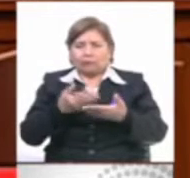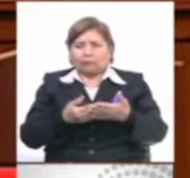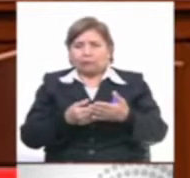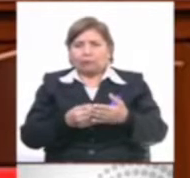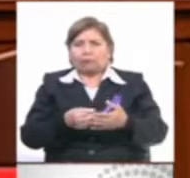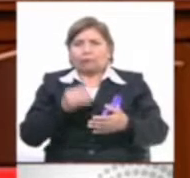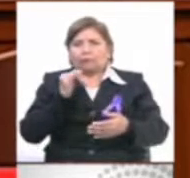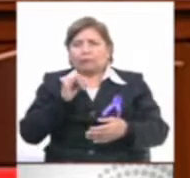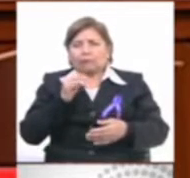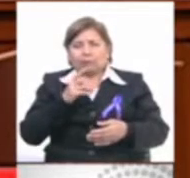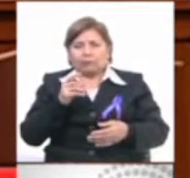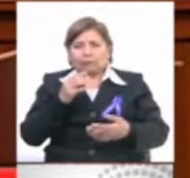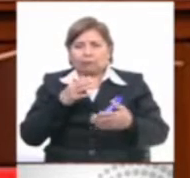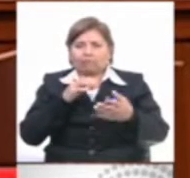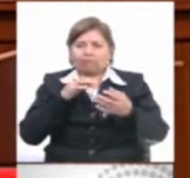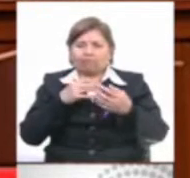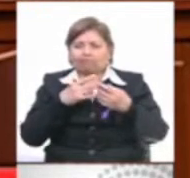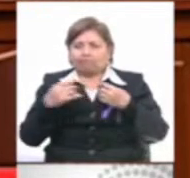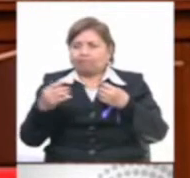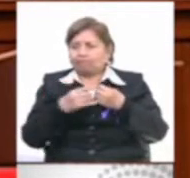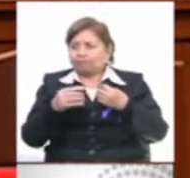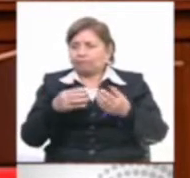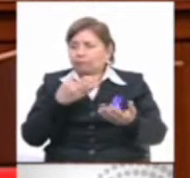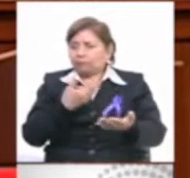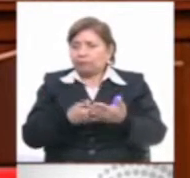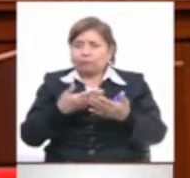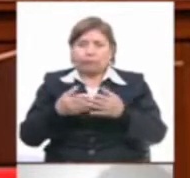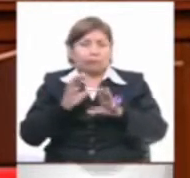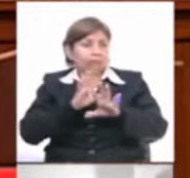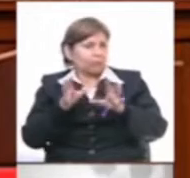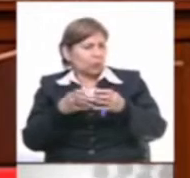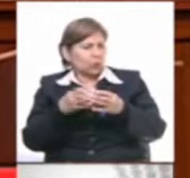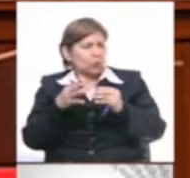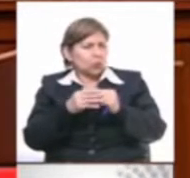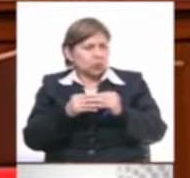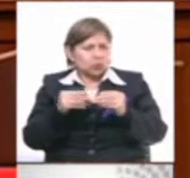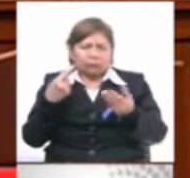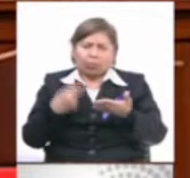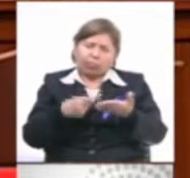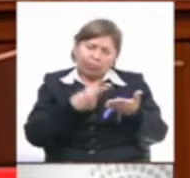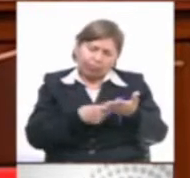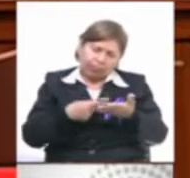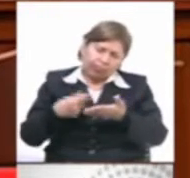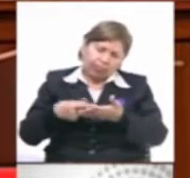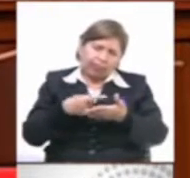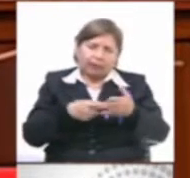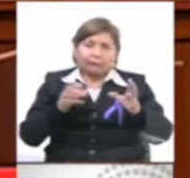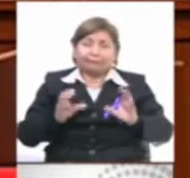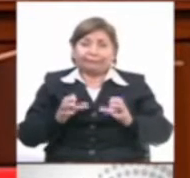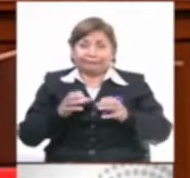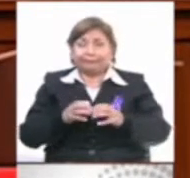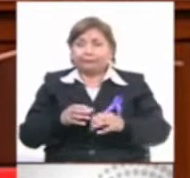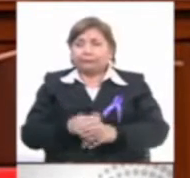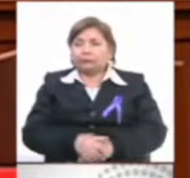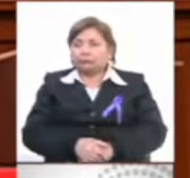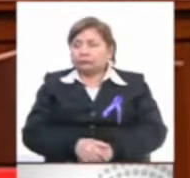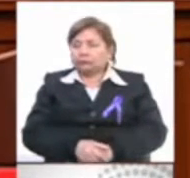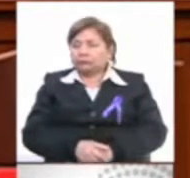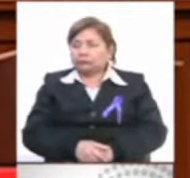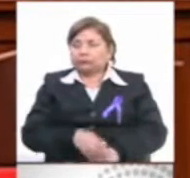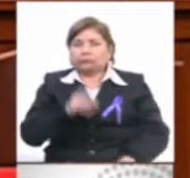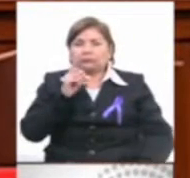los índices de contagio. Hemos concluido, fruto de este debate con el Congreso,